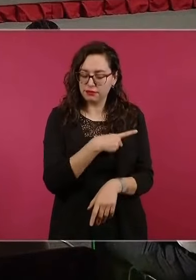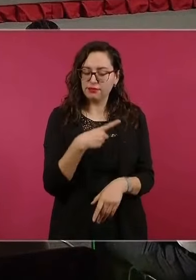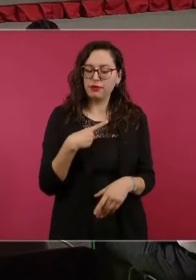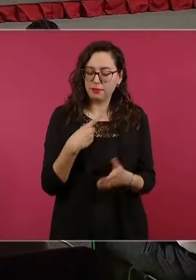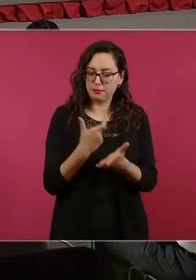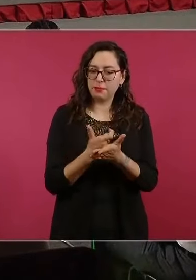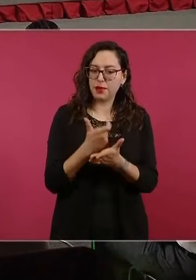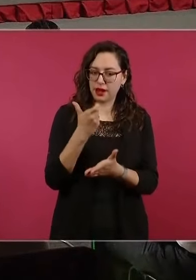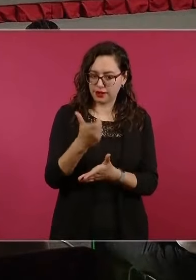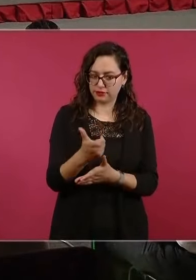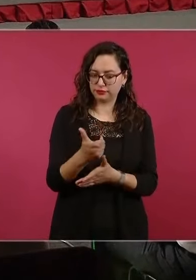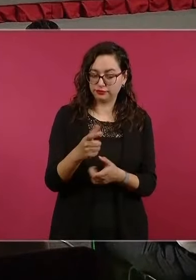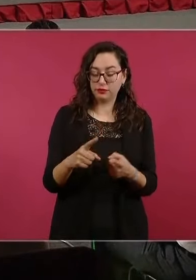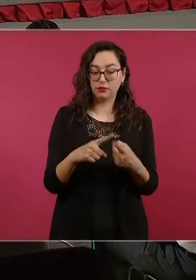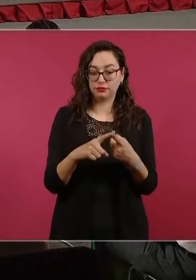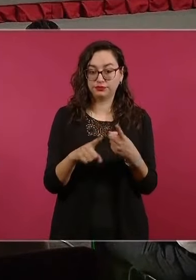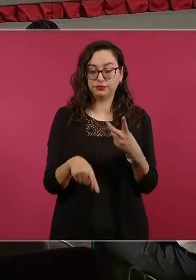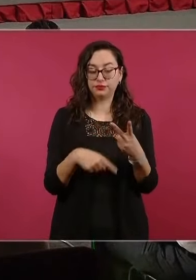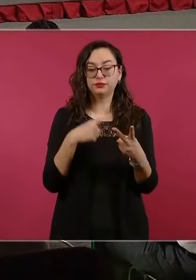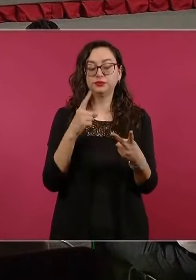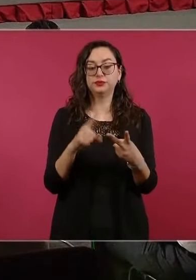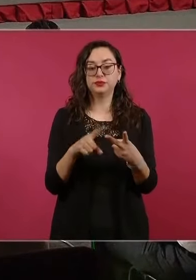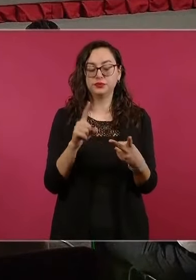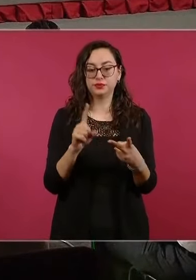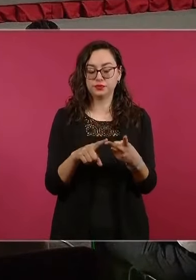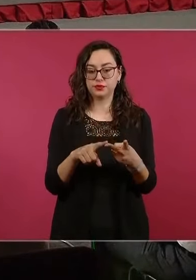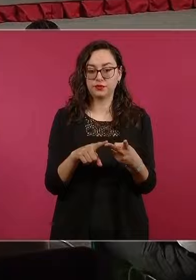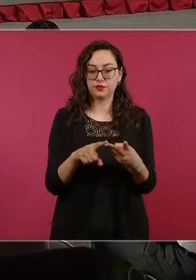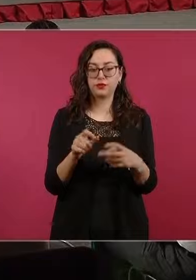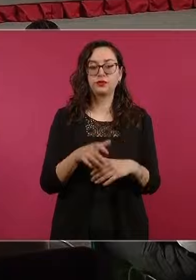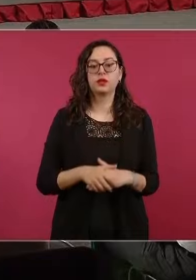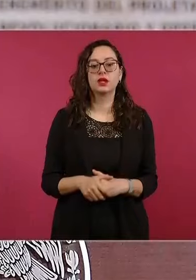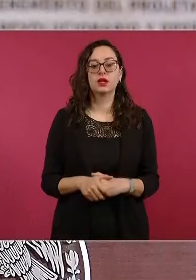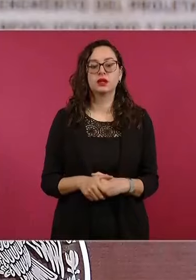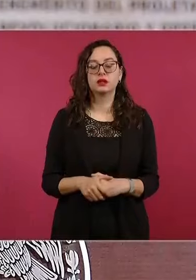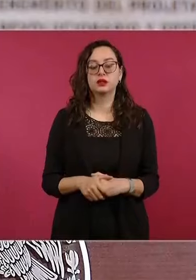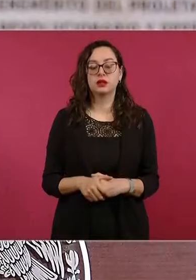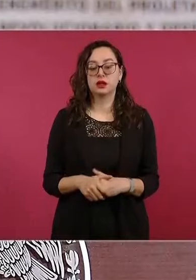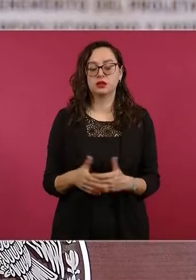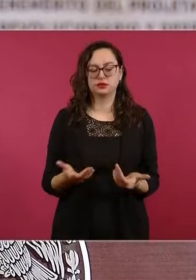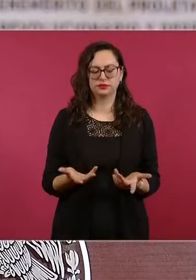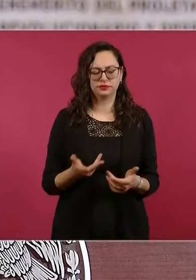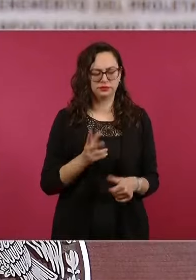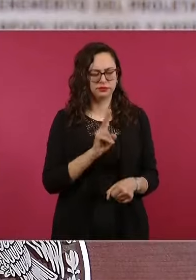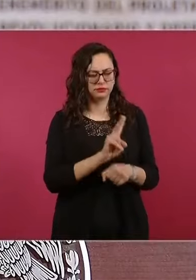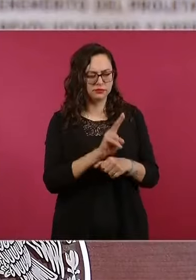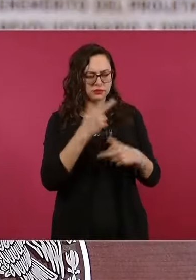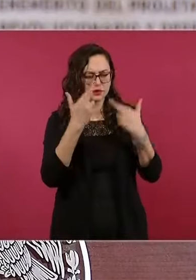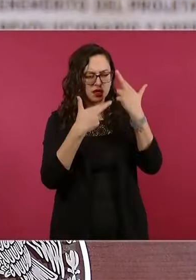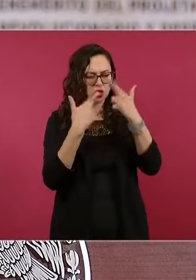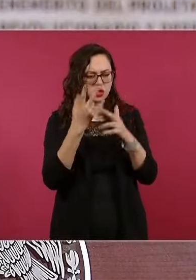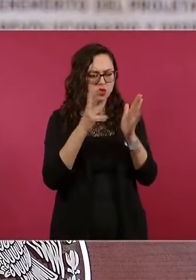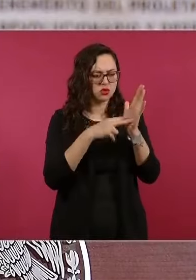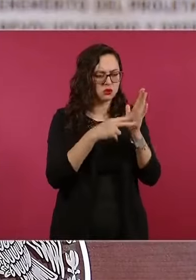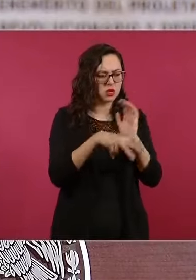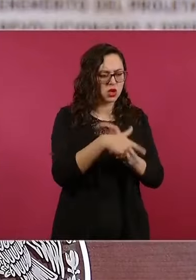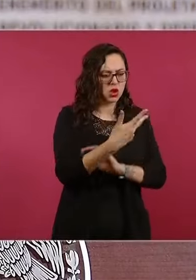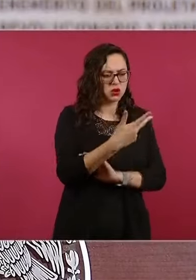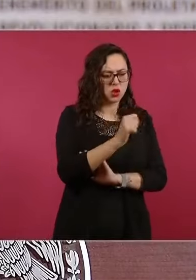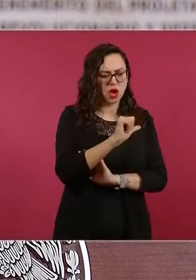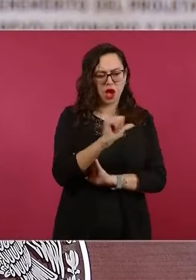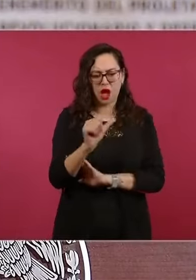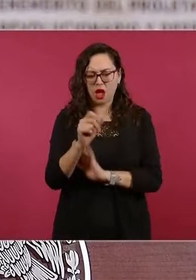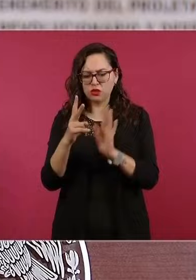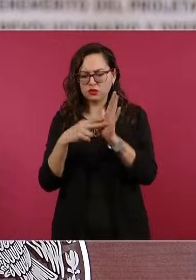Como ya se mencionó, derivado de las auditorías de 2008 a 2013, se